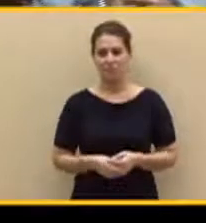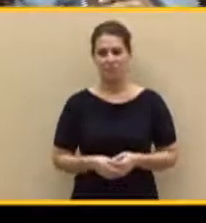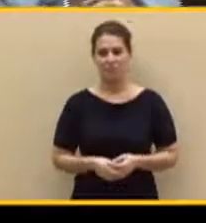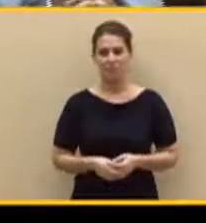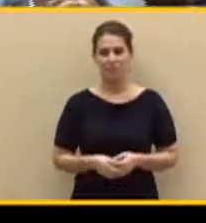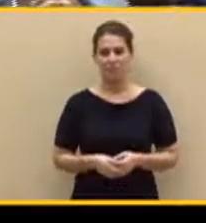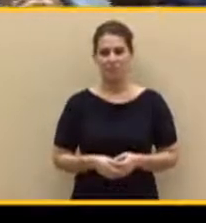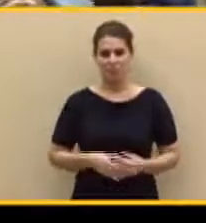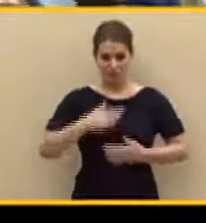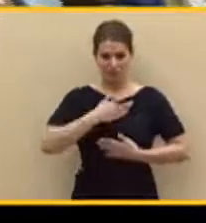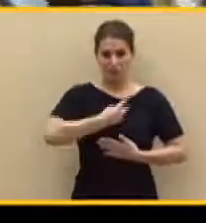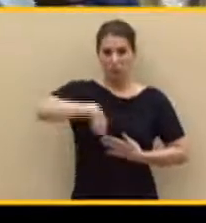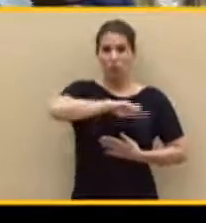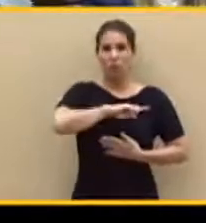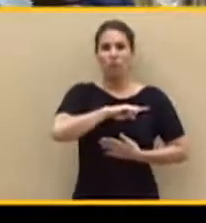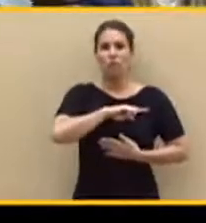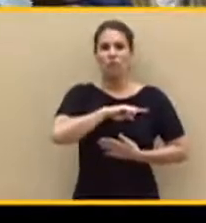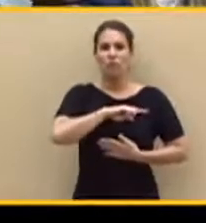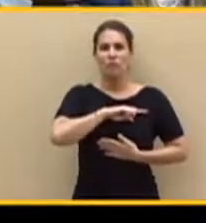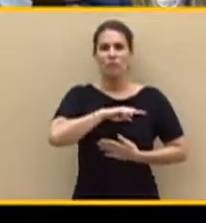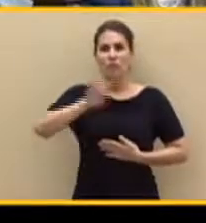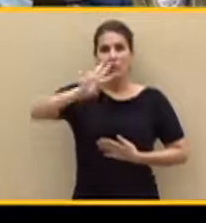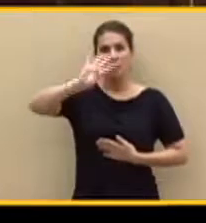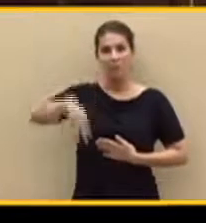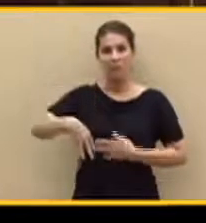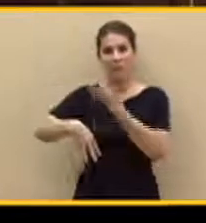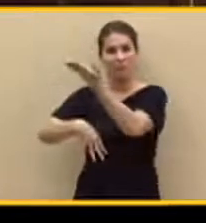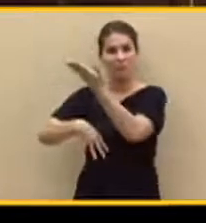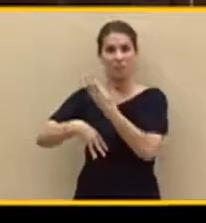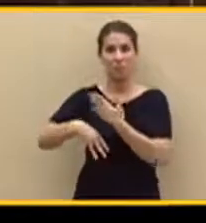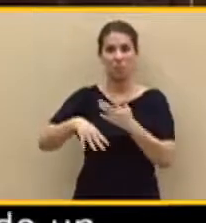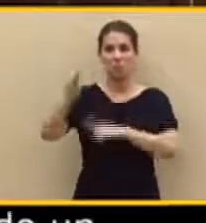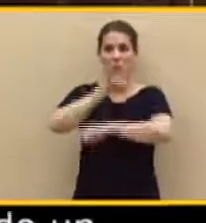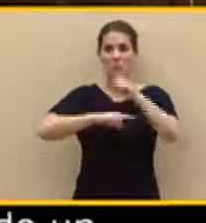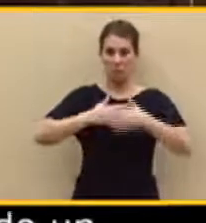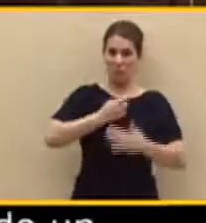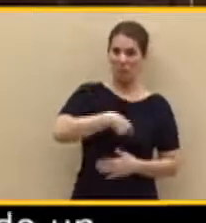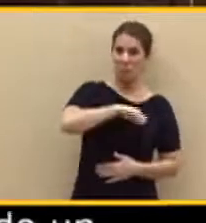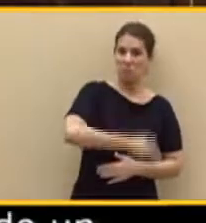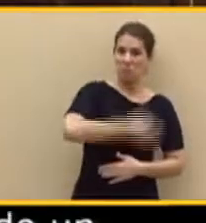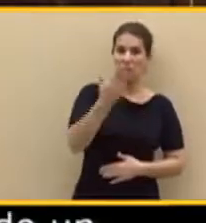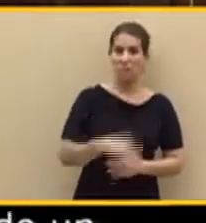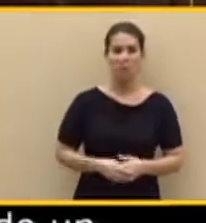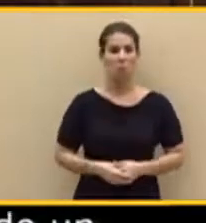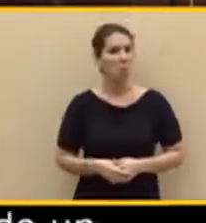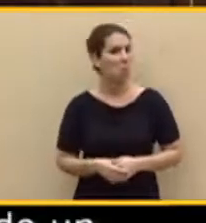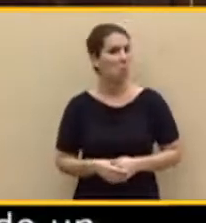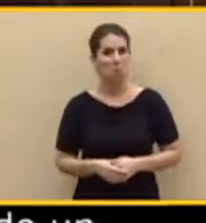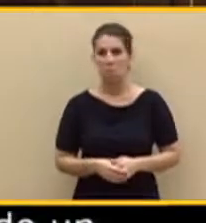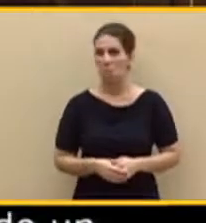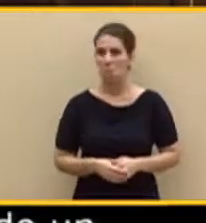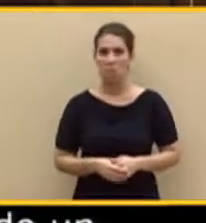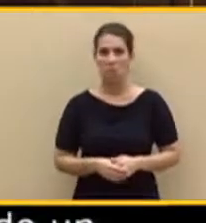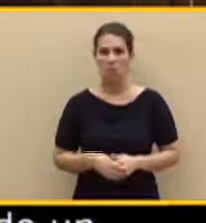Para nosotros, señorías, Cataluña nunca ha sido un problema para España, como no lo es tampoco ninguna de sus naciones y de